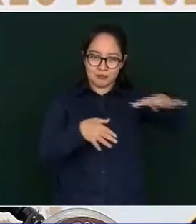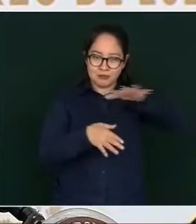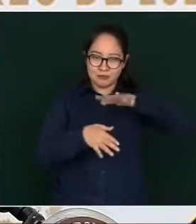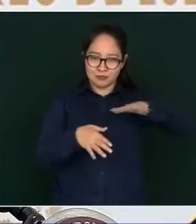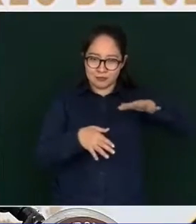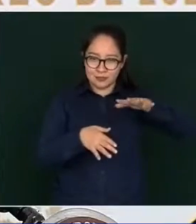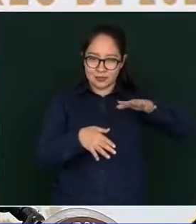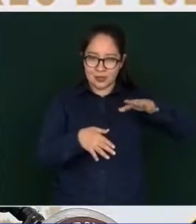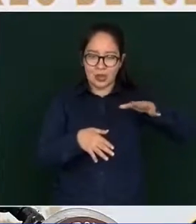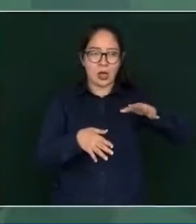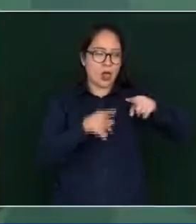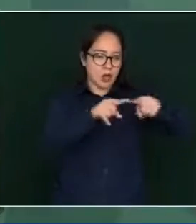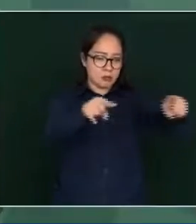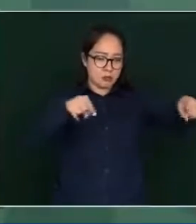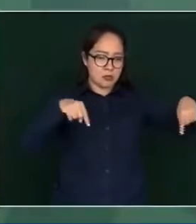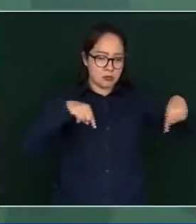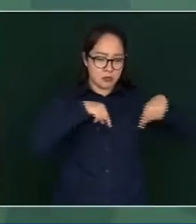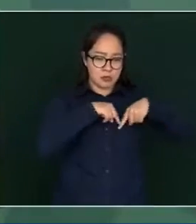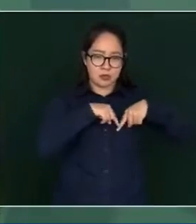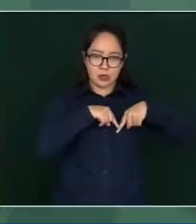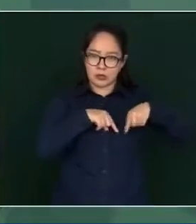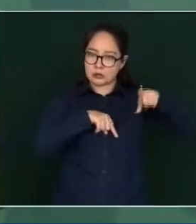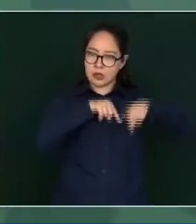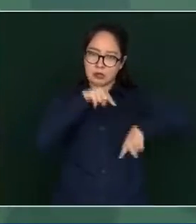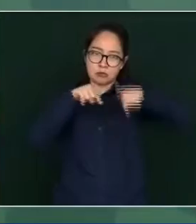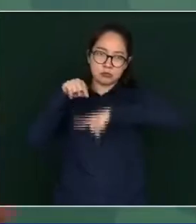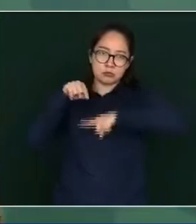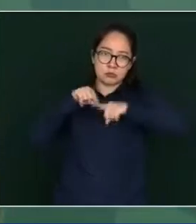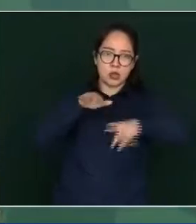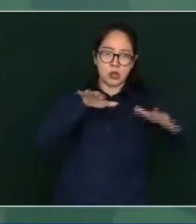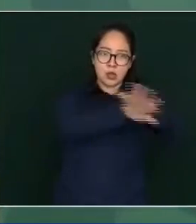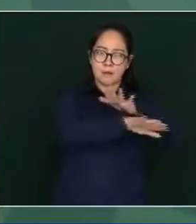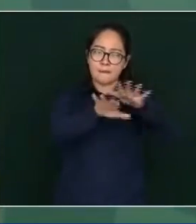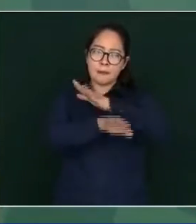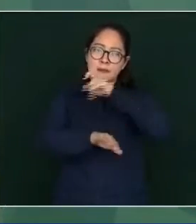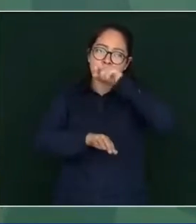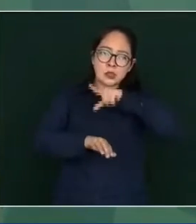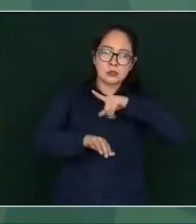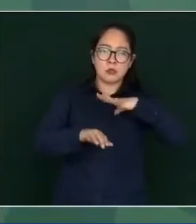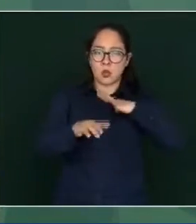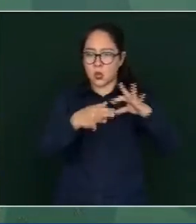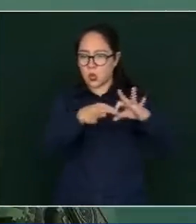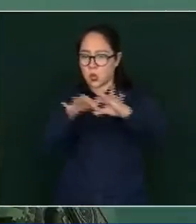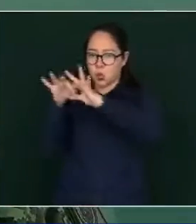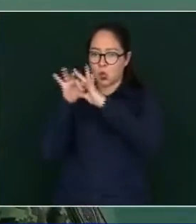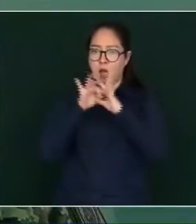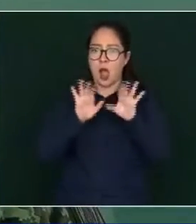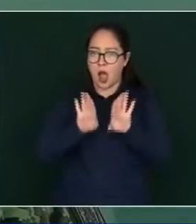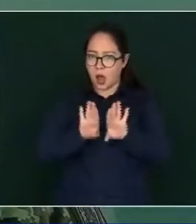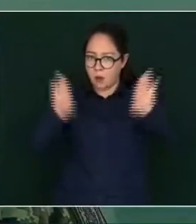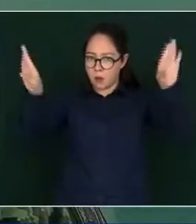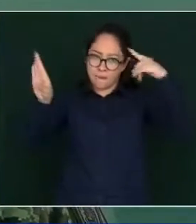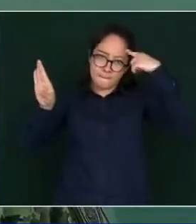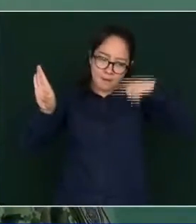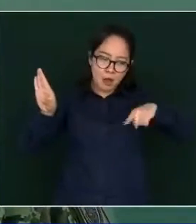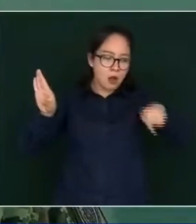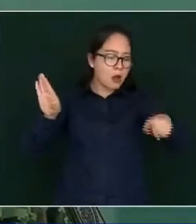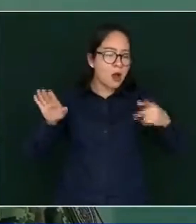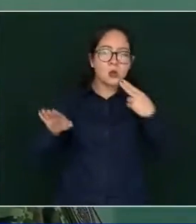centro. Esa también quedó para ser integrado a todo el sistema del aeropuerto como una parte que